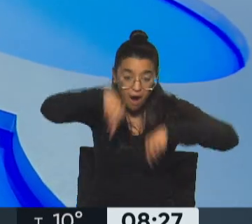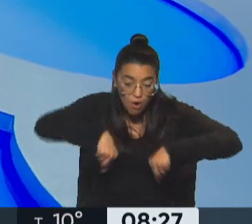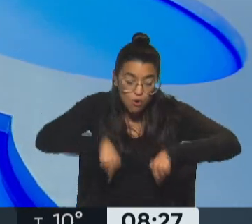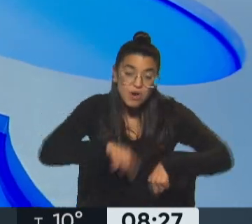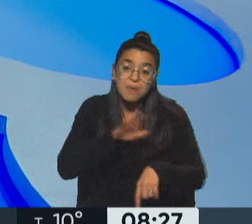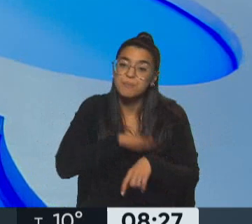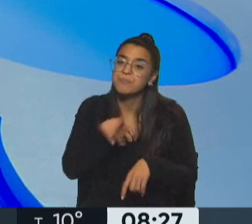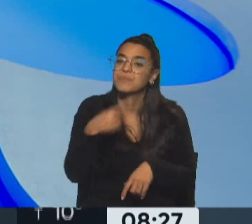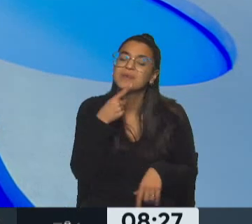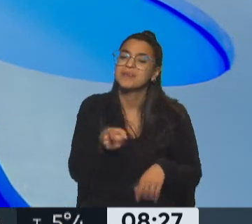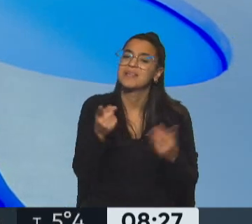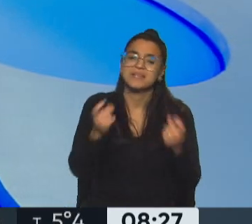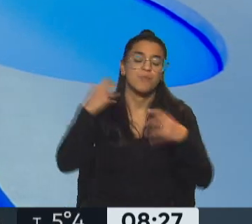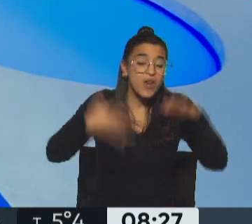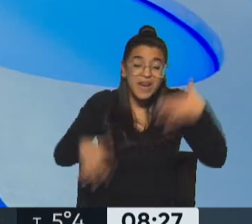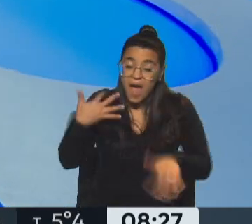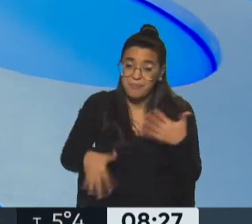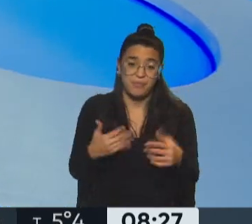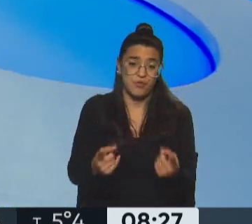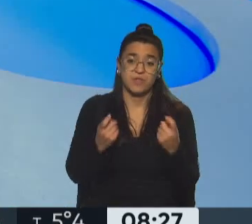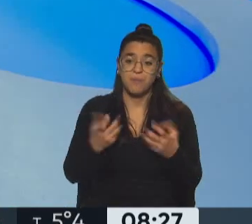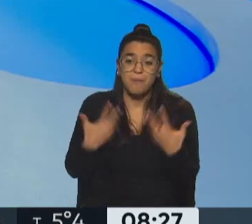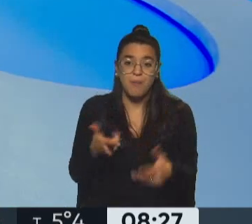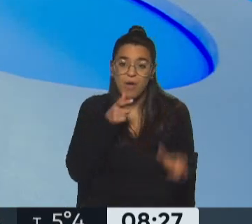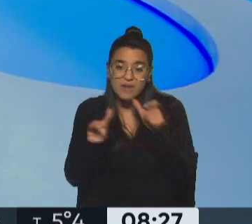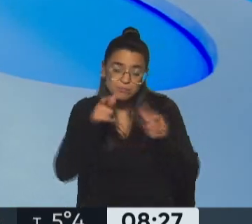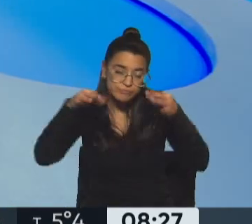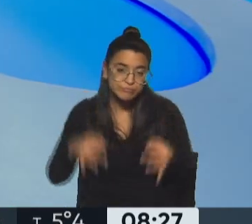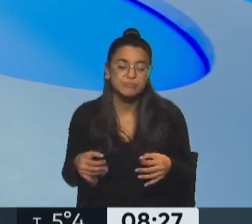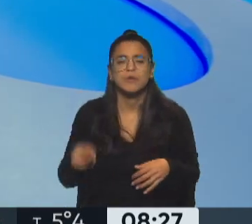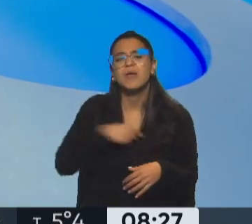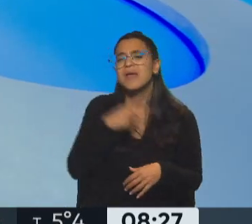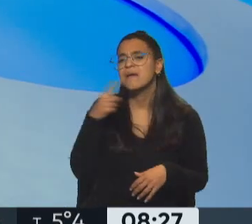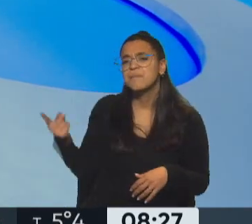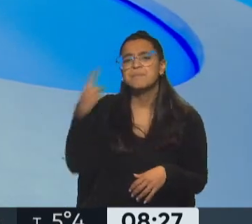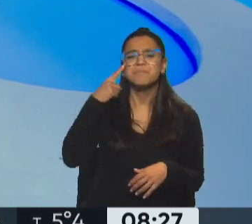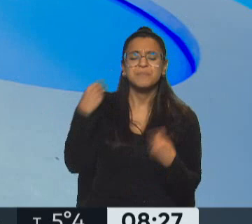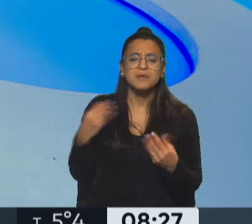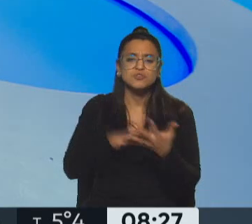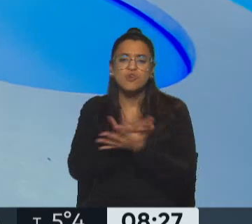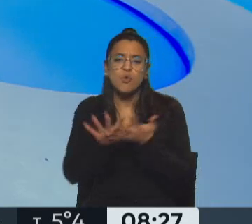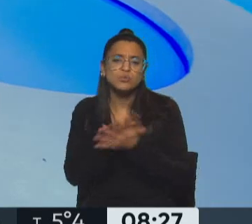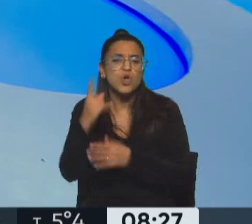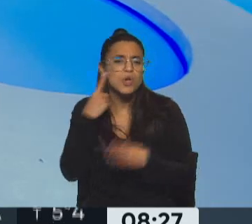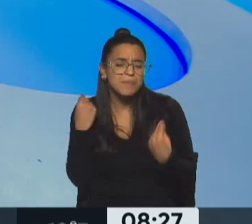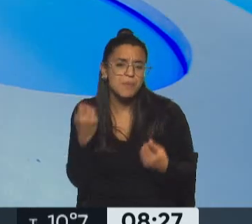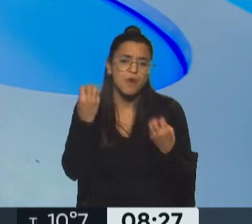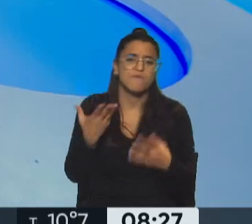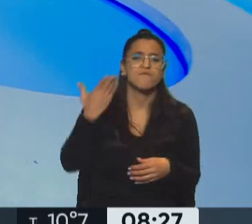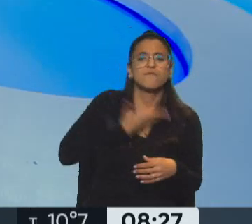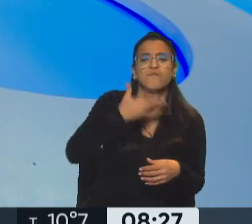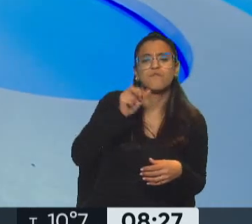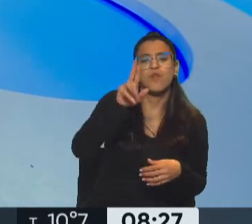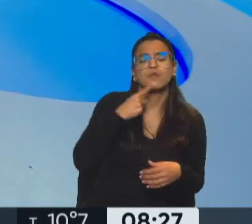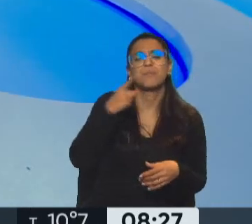momento necesitamos que sea inmediato para poder dar esas respuestas. Y Fabián, ¿cuál cree usted que sería la alternativa a la solución, ¿no? Porque, bueno, Flor planteaba el tema de